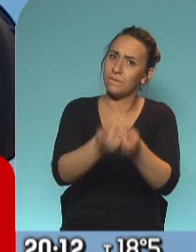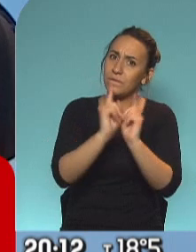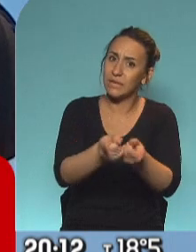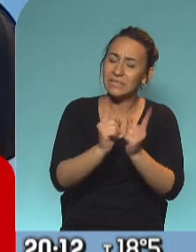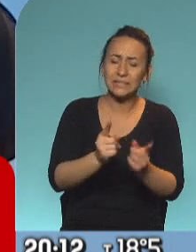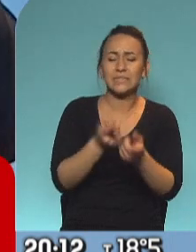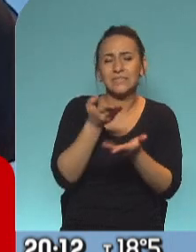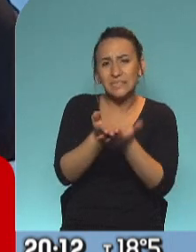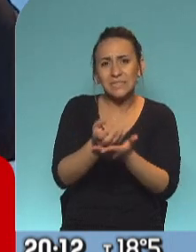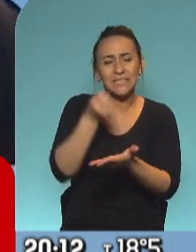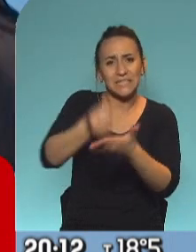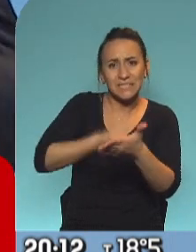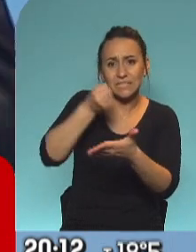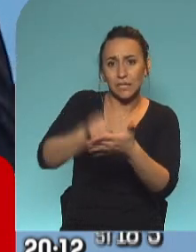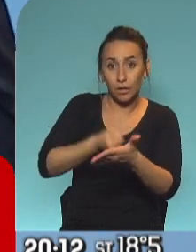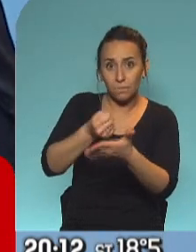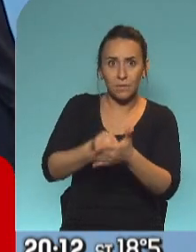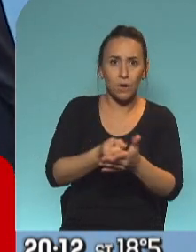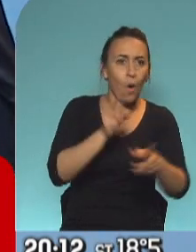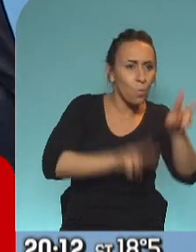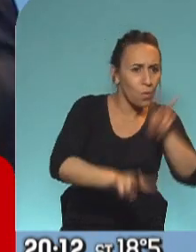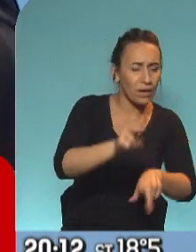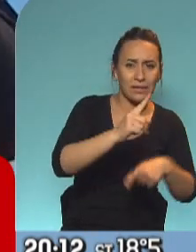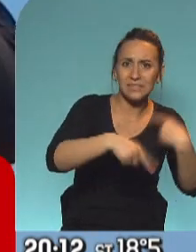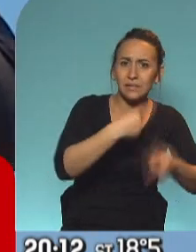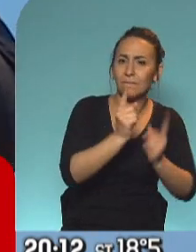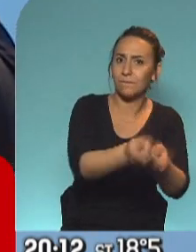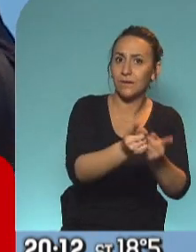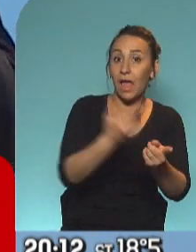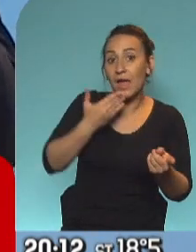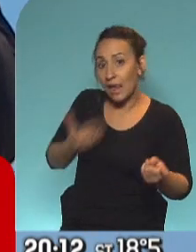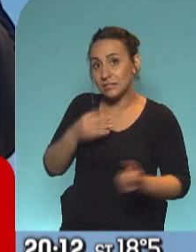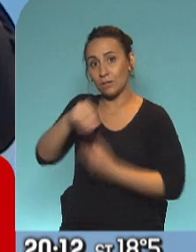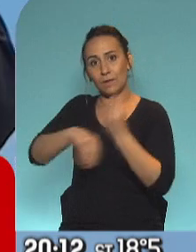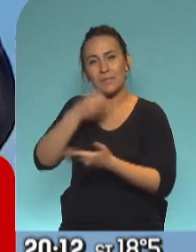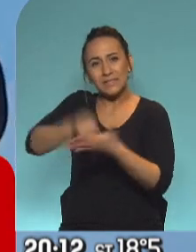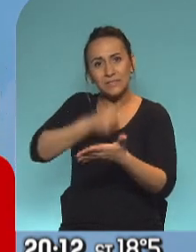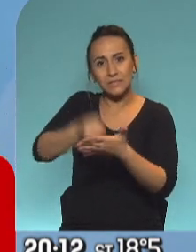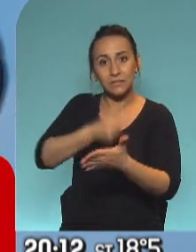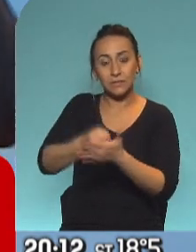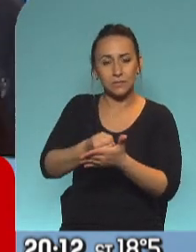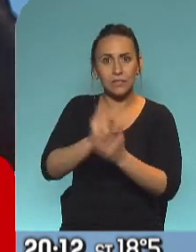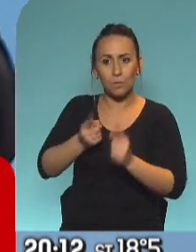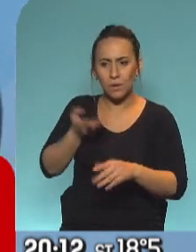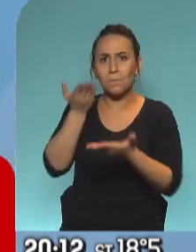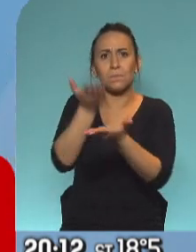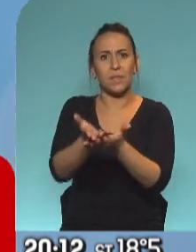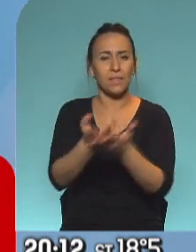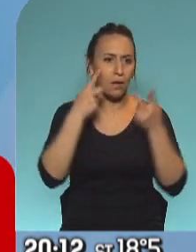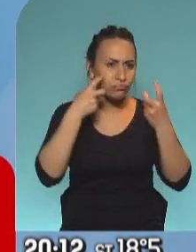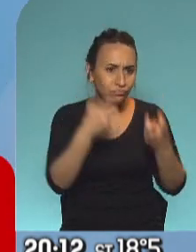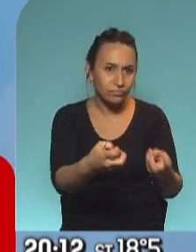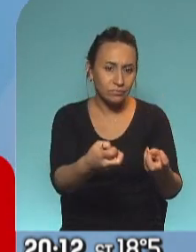y la perseverancia de los familiares, que se lleve adelante la investigación y que aparezca alguna